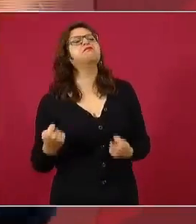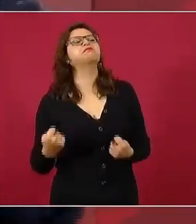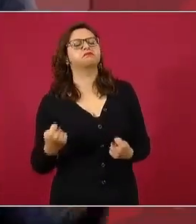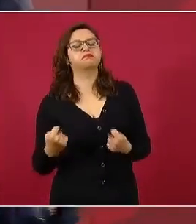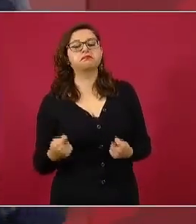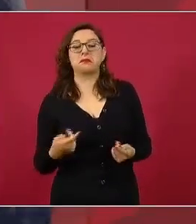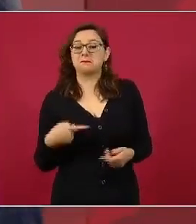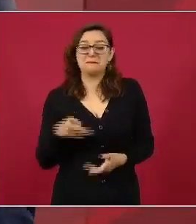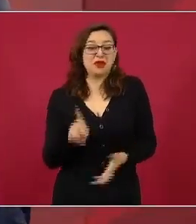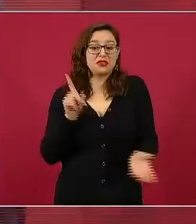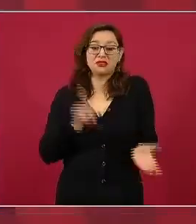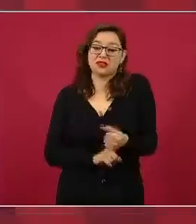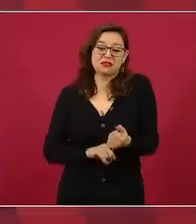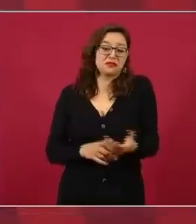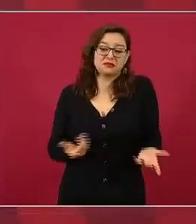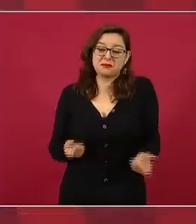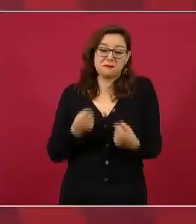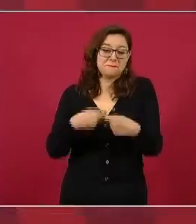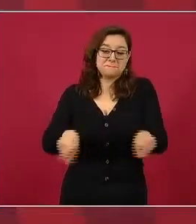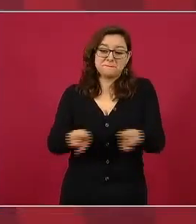Es lo mismo en el periodismo.